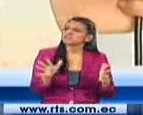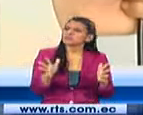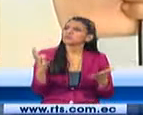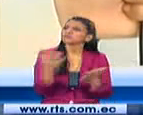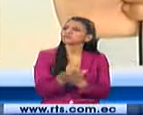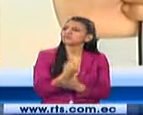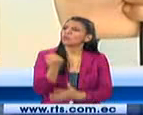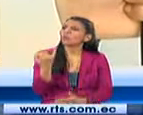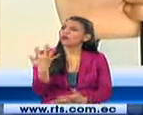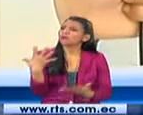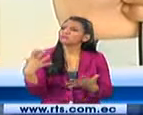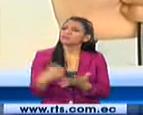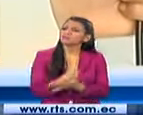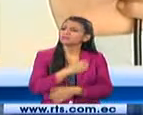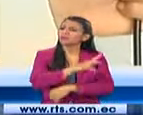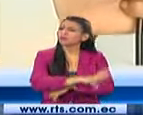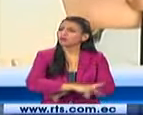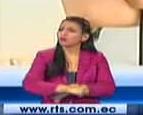aproximadamente cuánto?